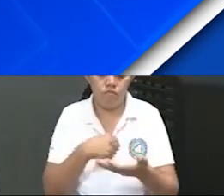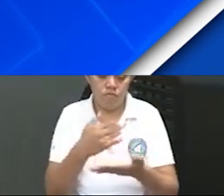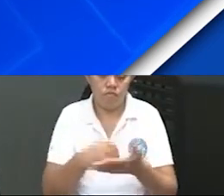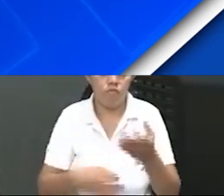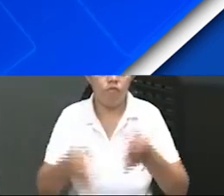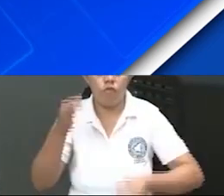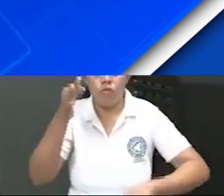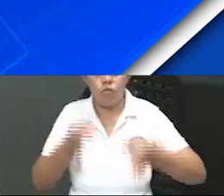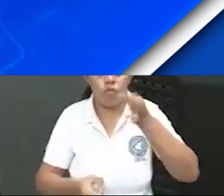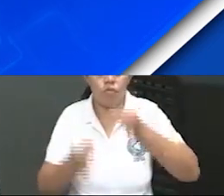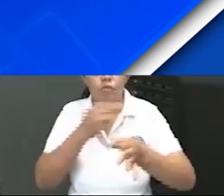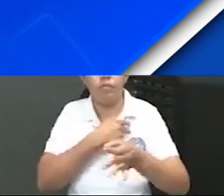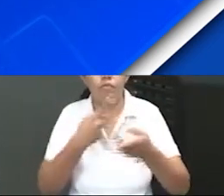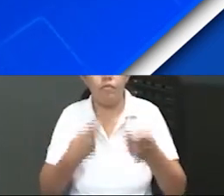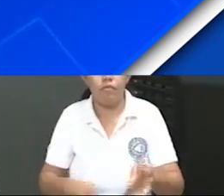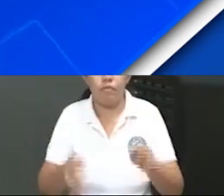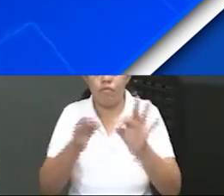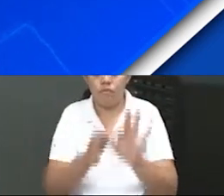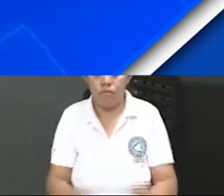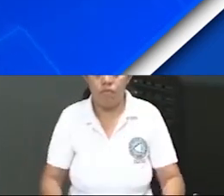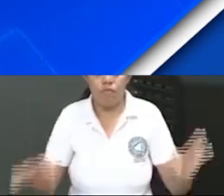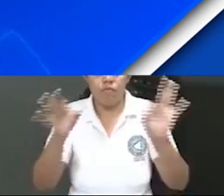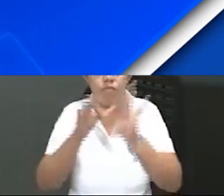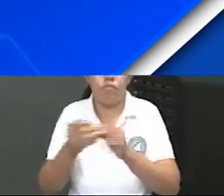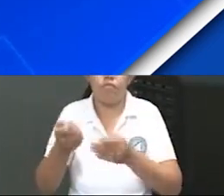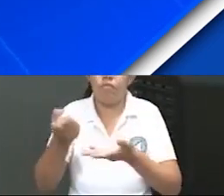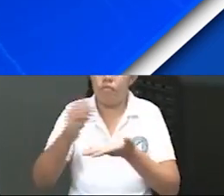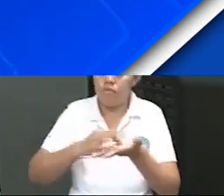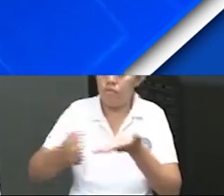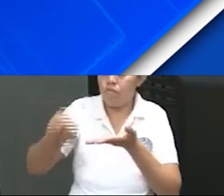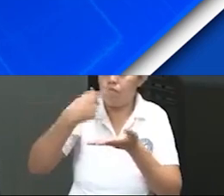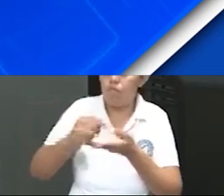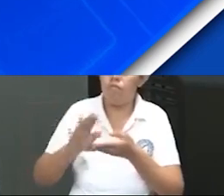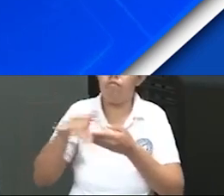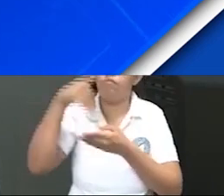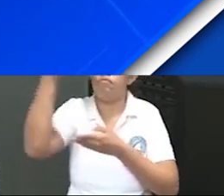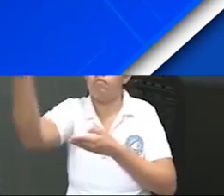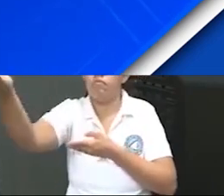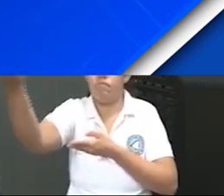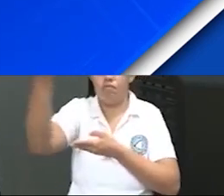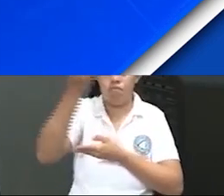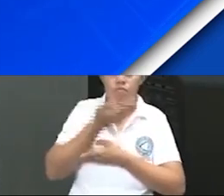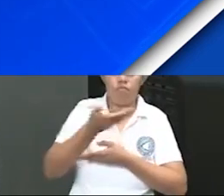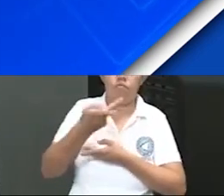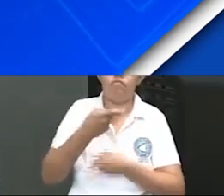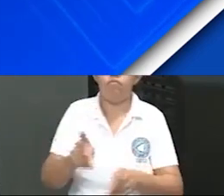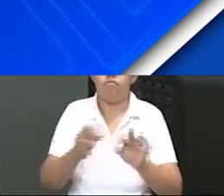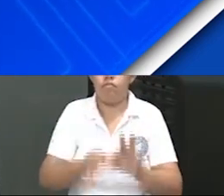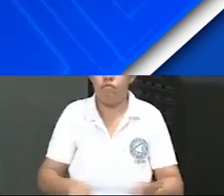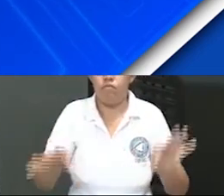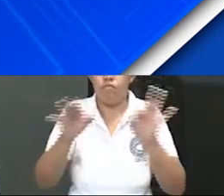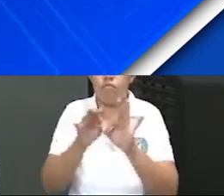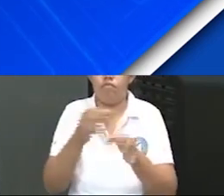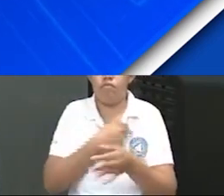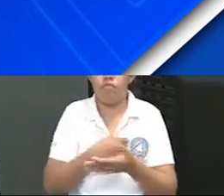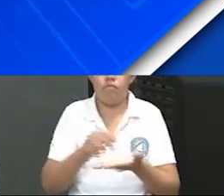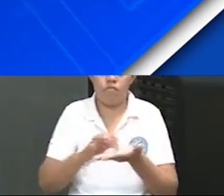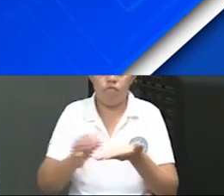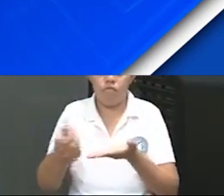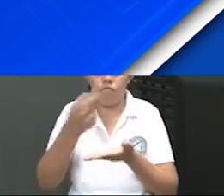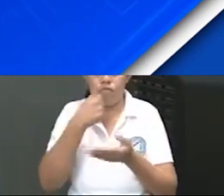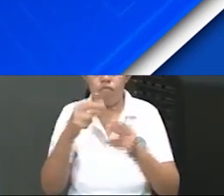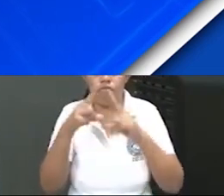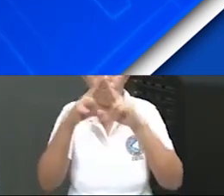marco jurídico para facilitar la importación de medicamentos, equipos y suministros de laboratorio y farmacia